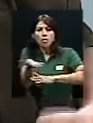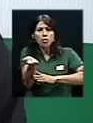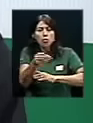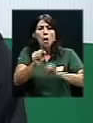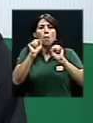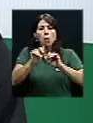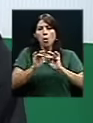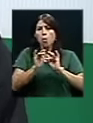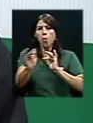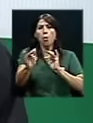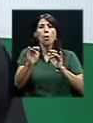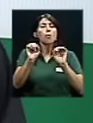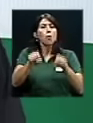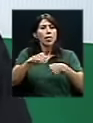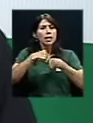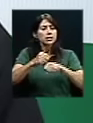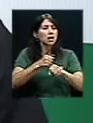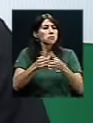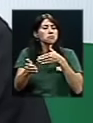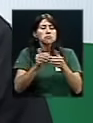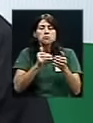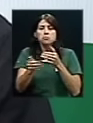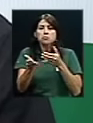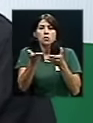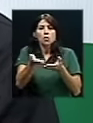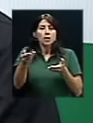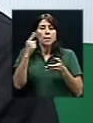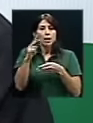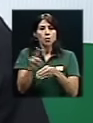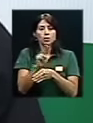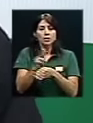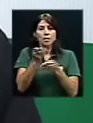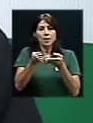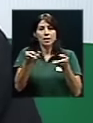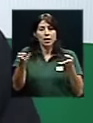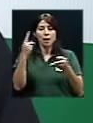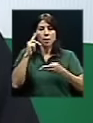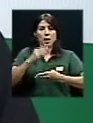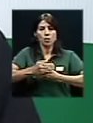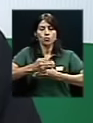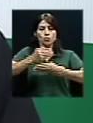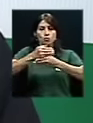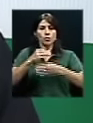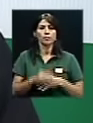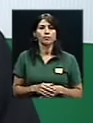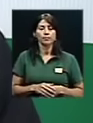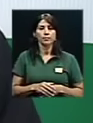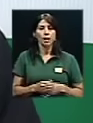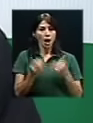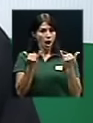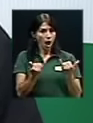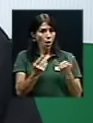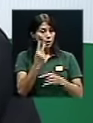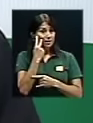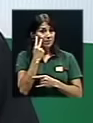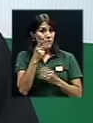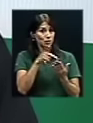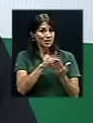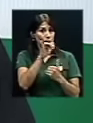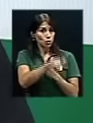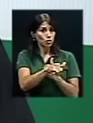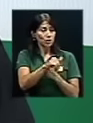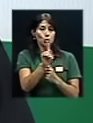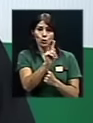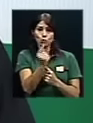quiera prácticamente para extraer material y utilizarlo en la construcción. Ahora, si vemos el efecto como acumulativo, no solamente de este proyecto, sino